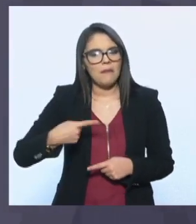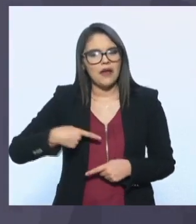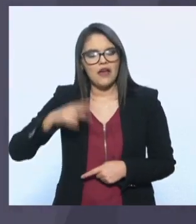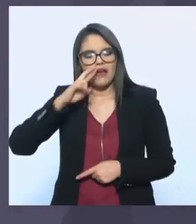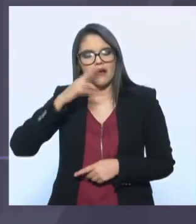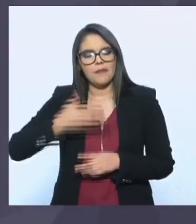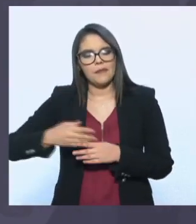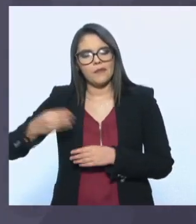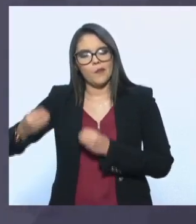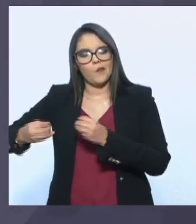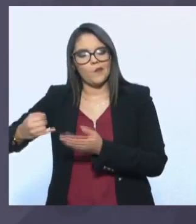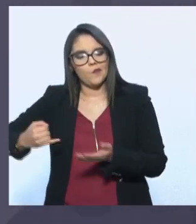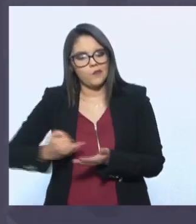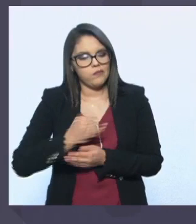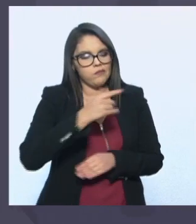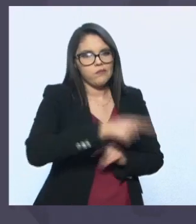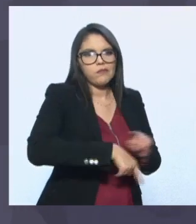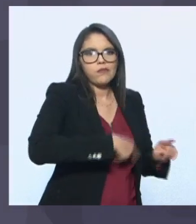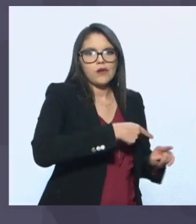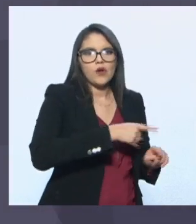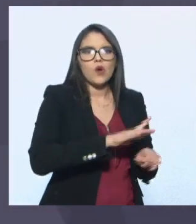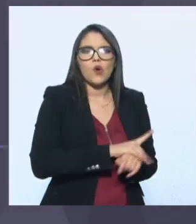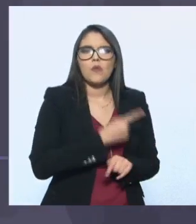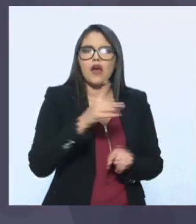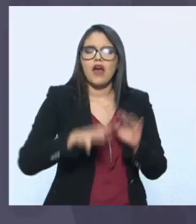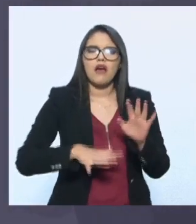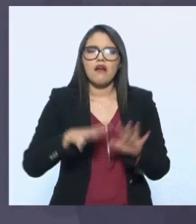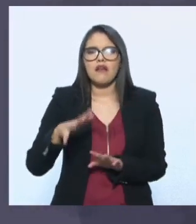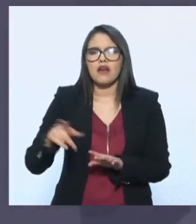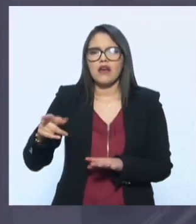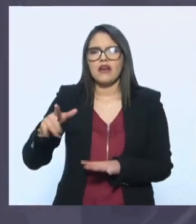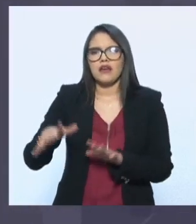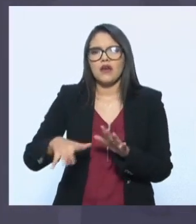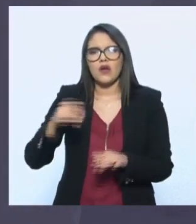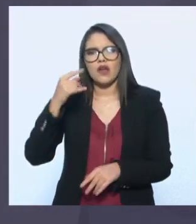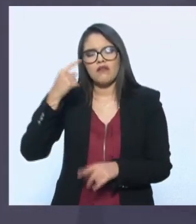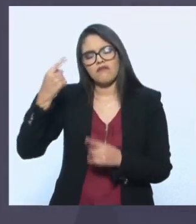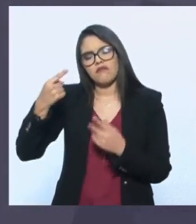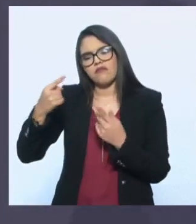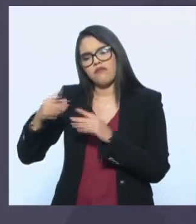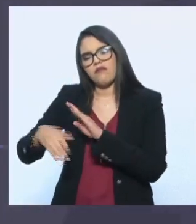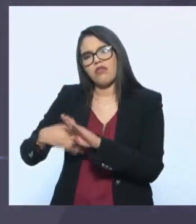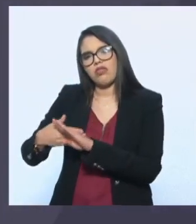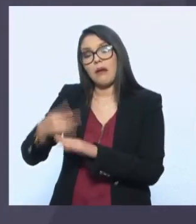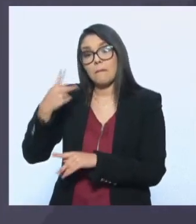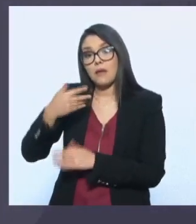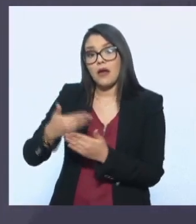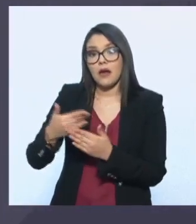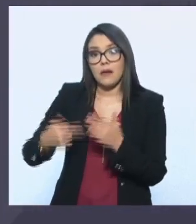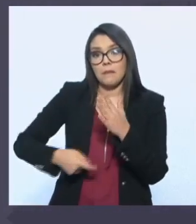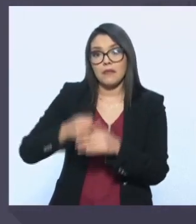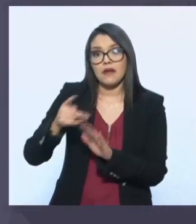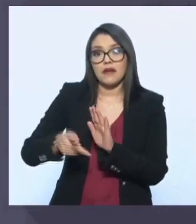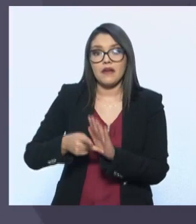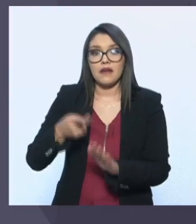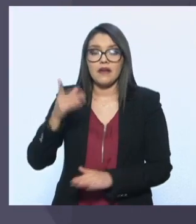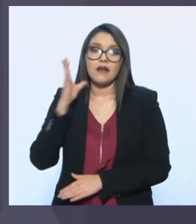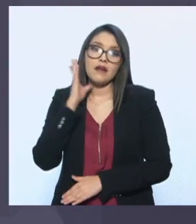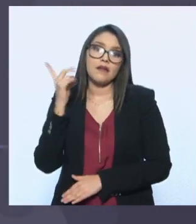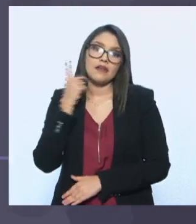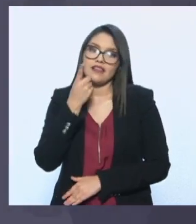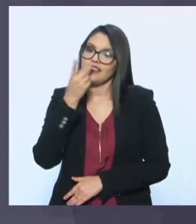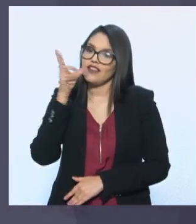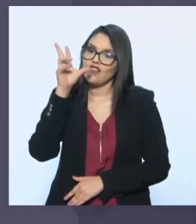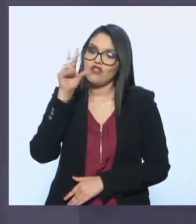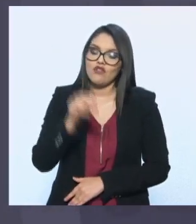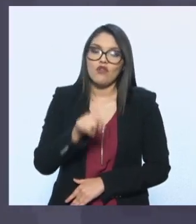ellos se cuestiona por qué han sido ratificados, si tienen tal o cual acusación. Sin embargo, por primera vez el Congreso de la Ciudad dice, no, a ti